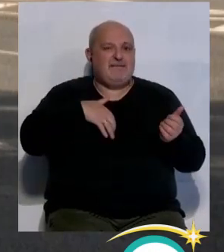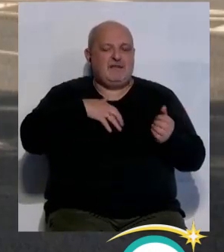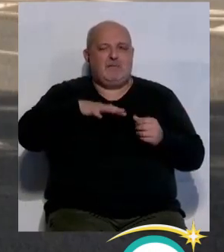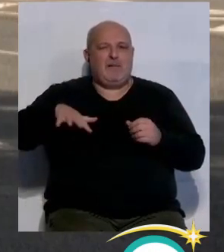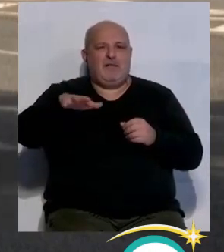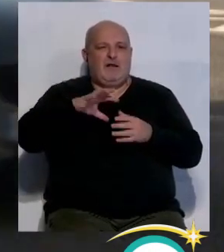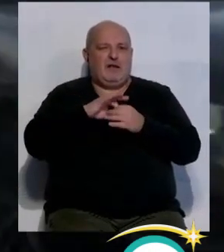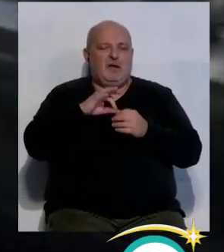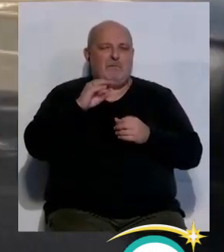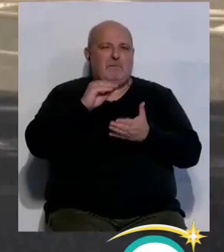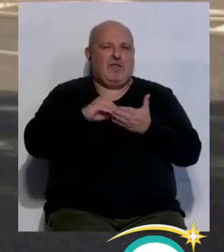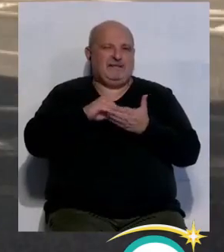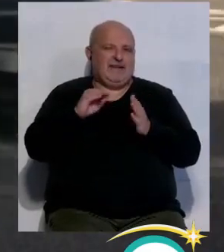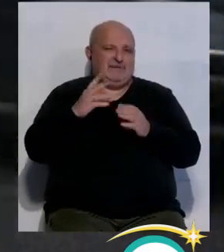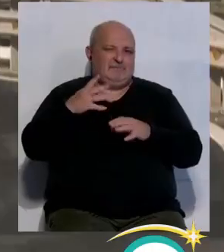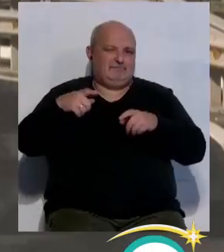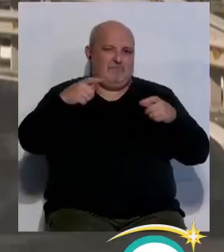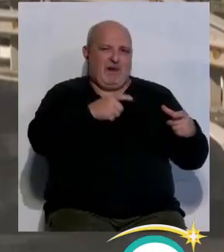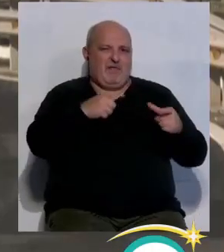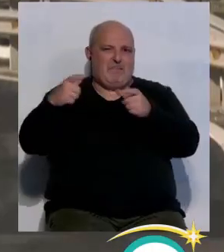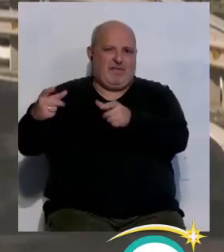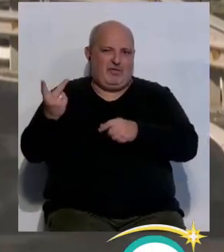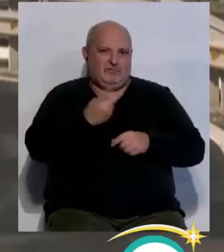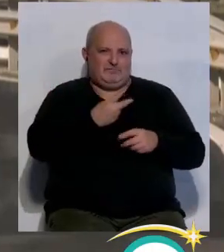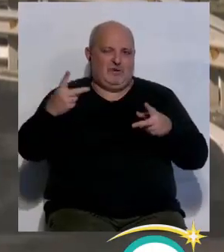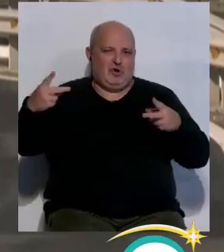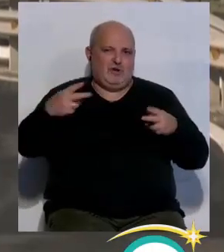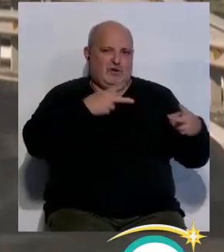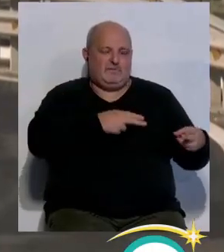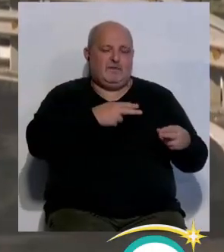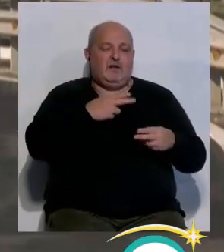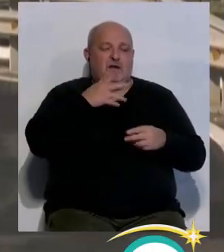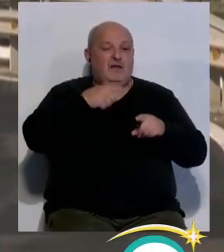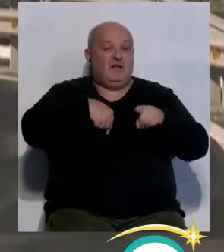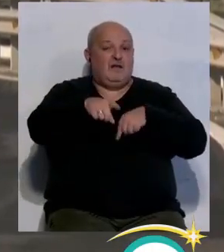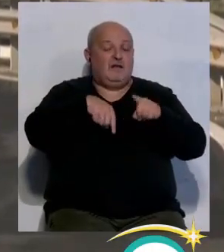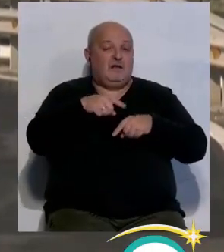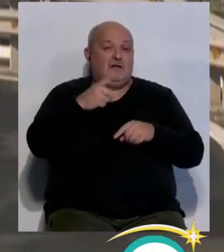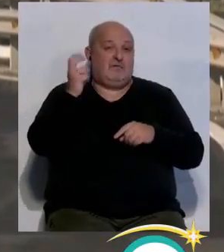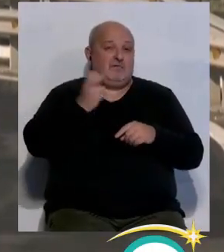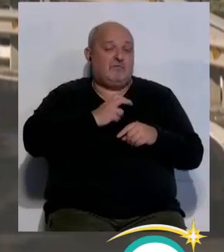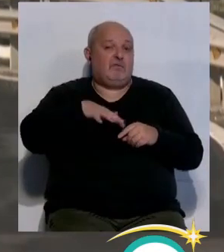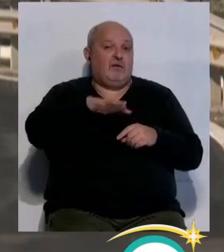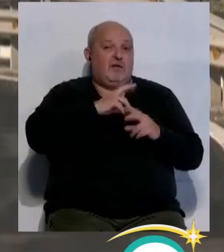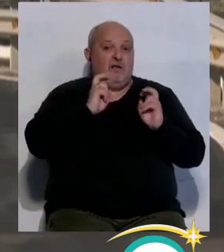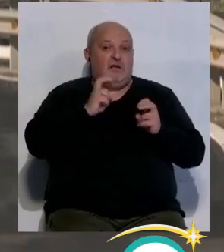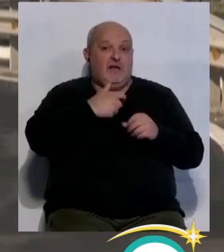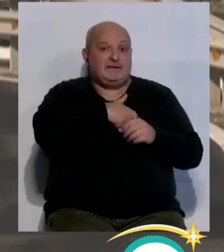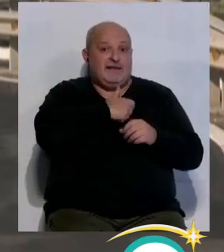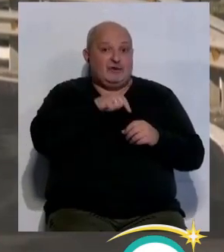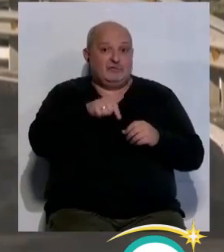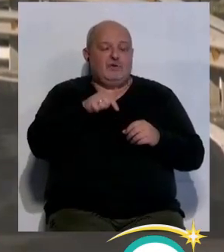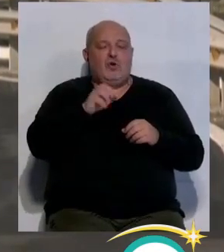la Glorieta de los Periodistas. Como alternativa, está previsto que el tráfico de vehículos que provenga de la avenida de